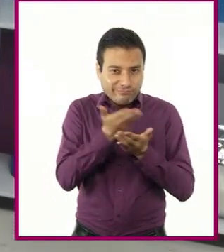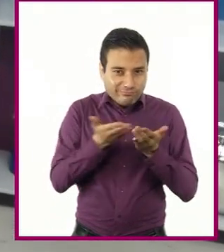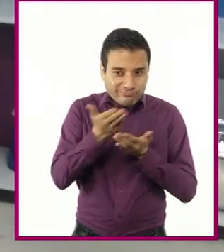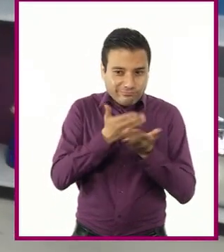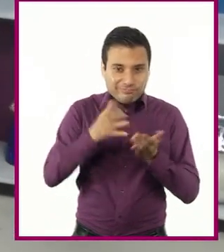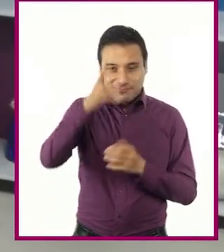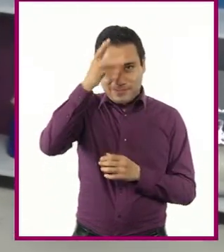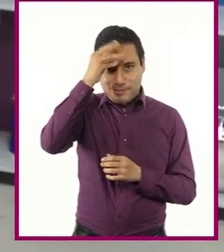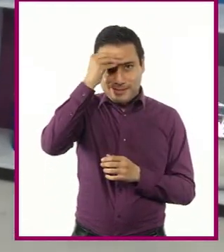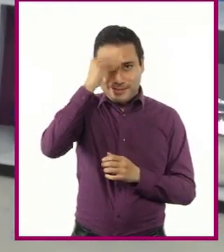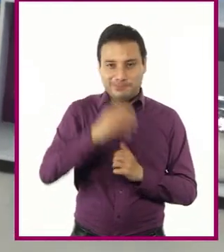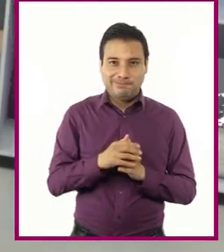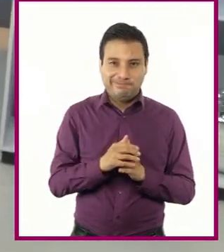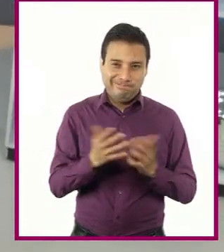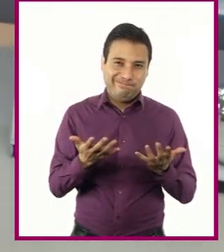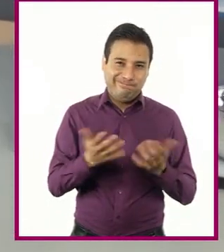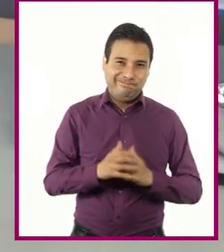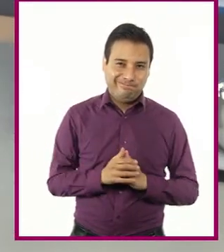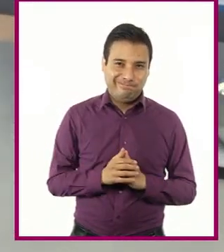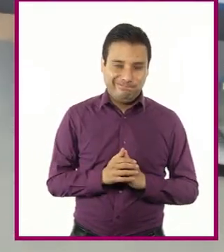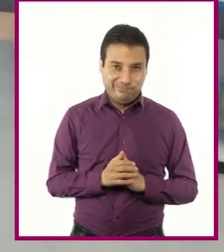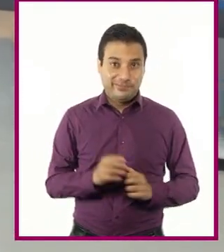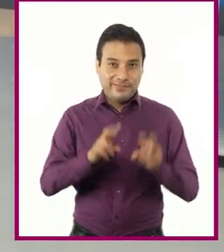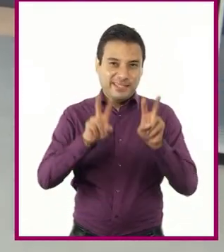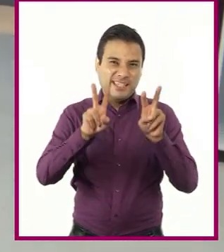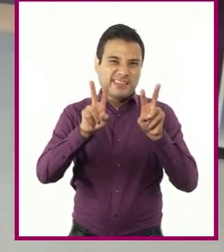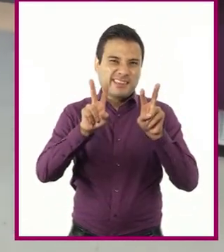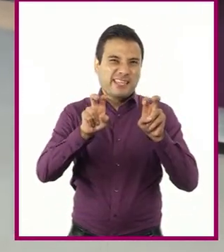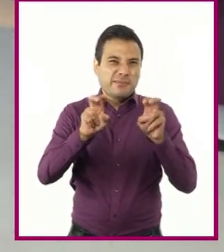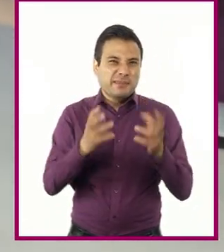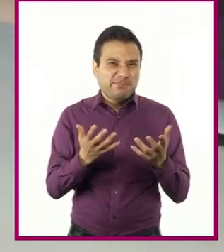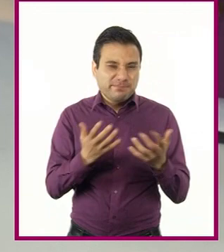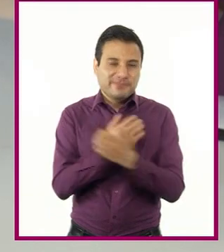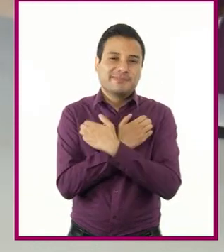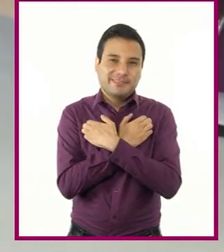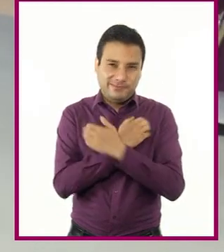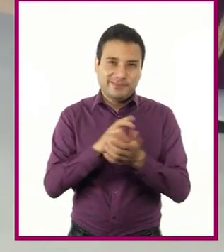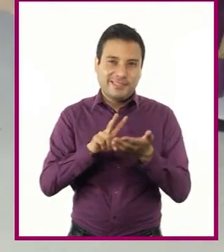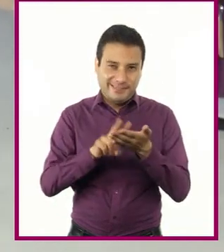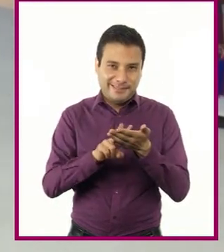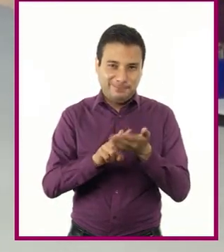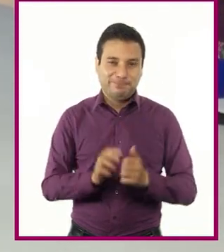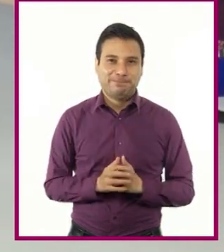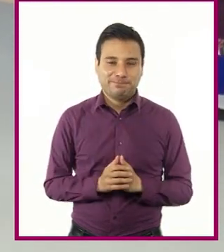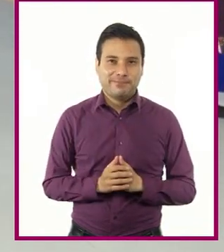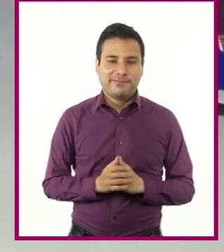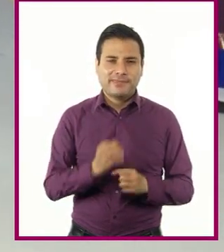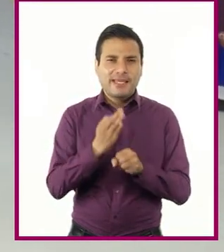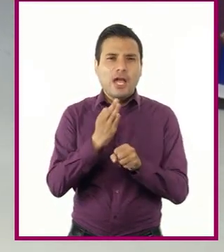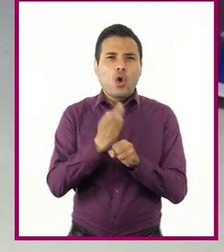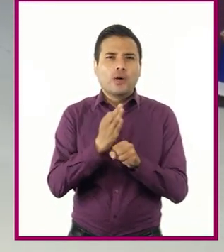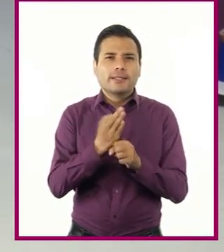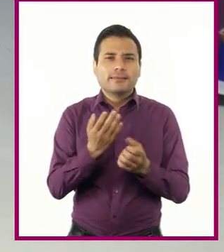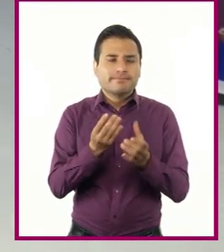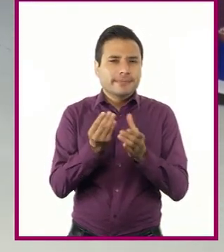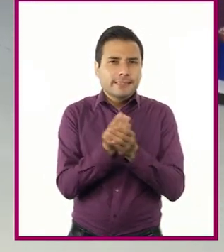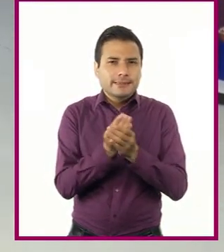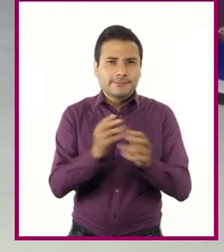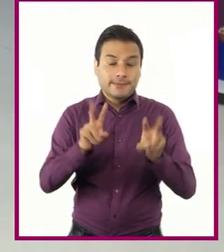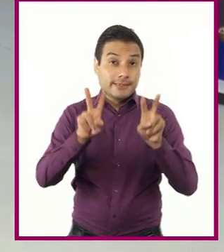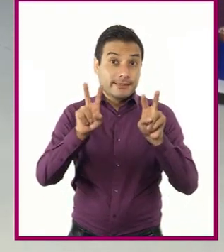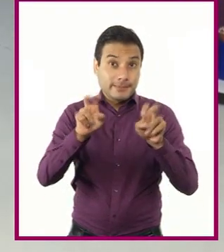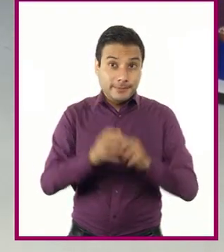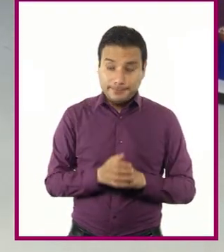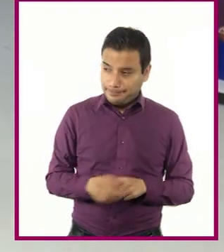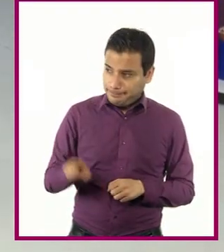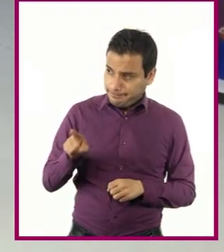distancia para trabajar en conjunto los contenidos de la asignatura Formación Cívica y Ética. En esta sesión titulada El Estado